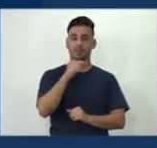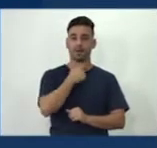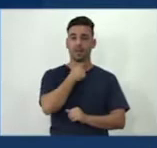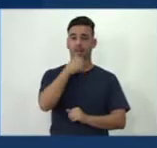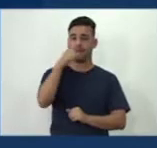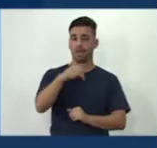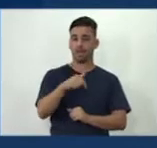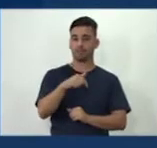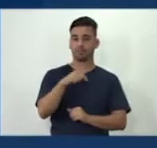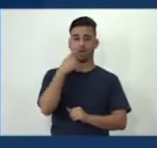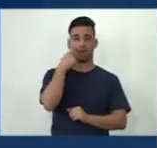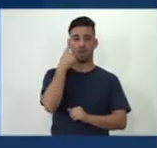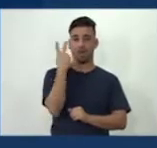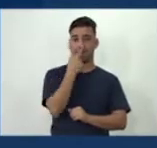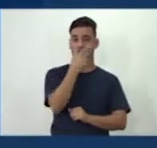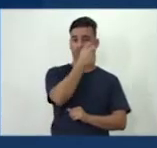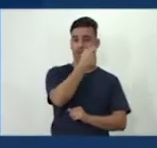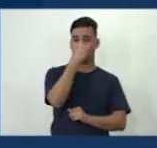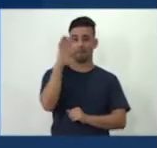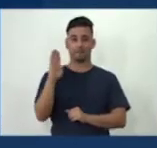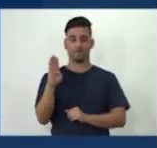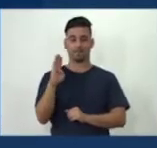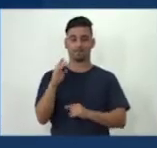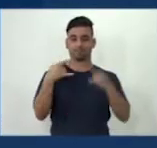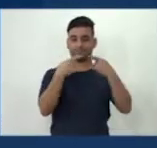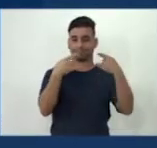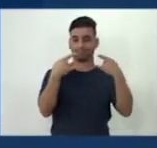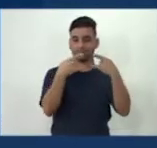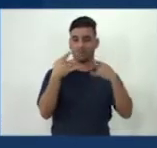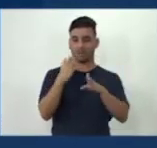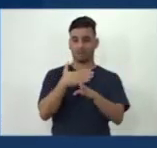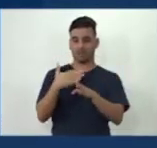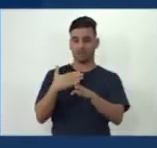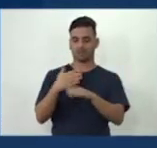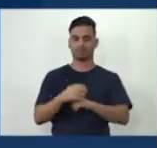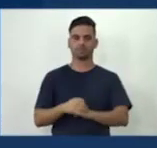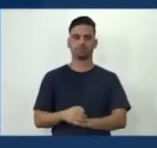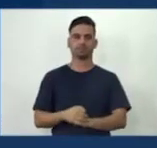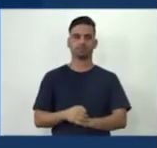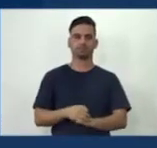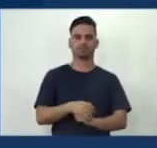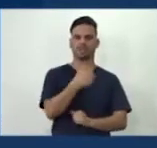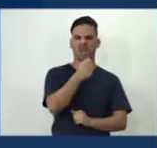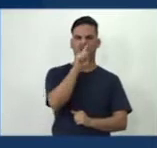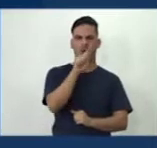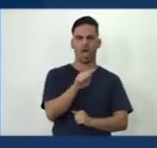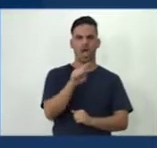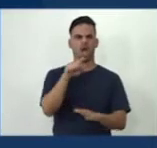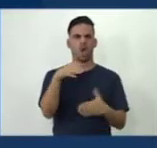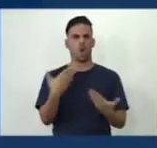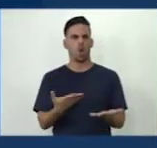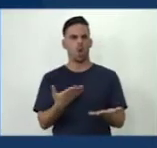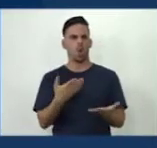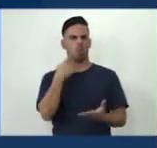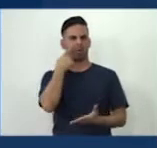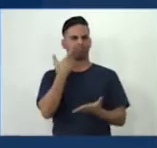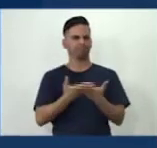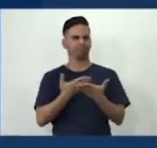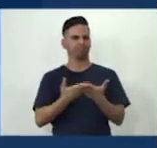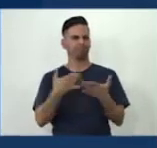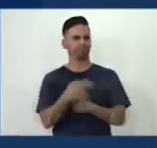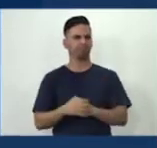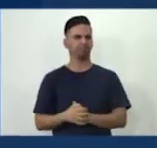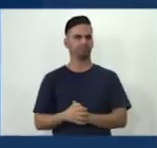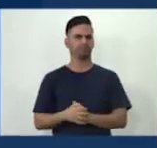los casos A y B con 4 imanes en 2 posiciones diferentes. Inciso A: cómo se manifiestan las interacciones entre los